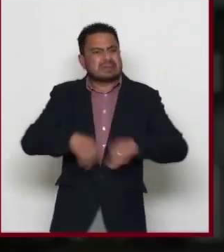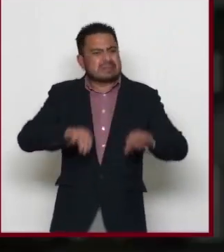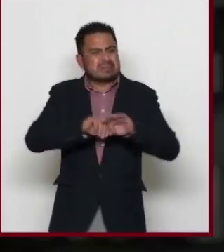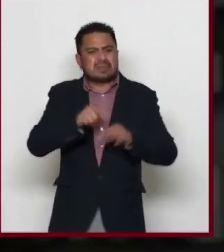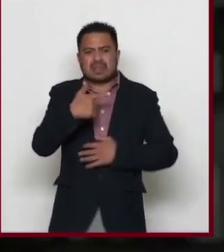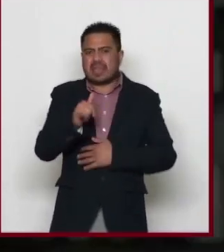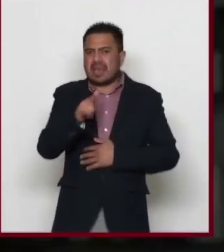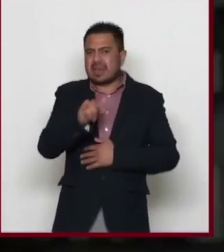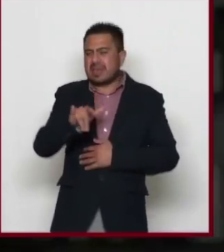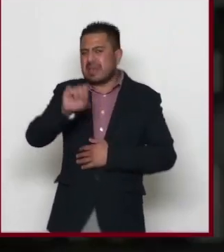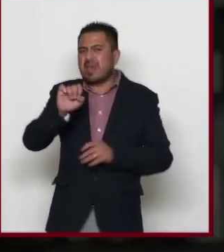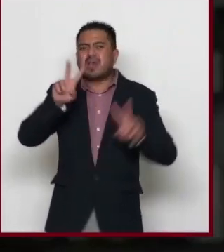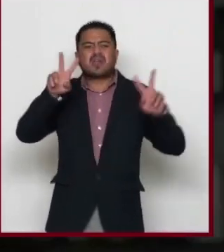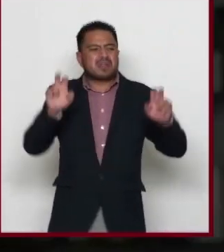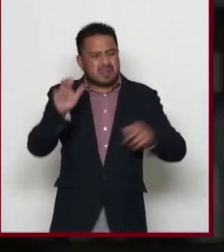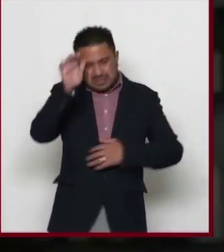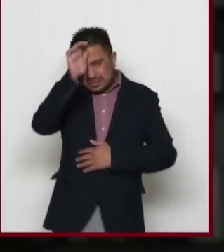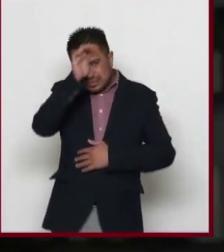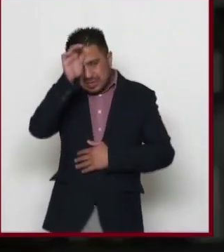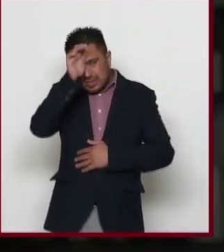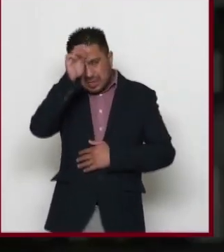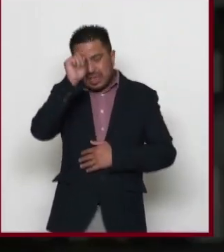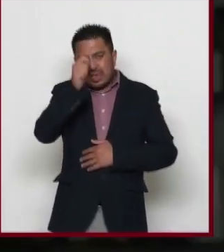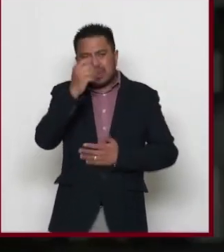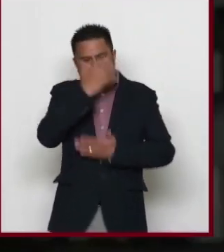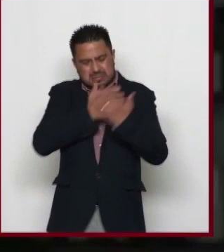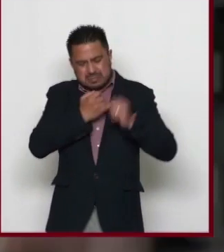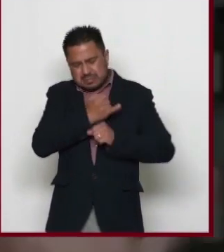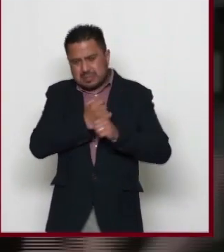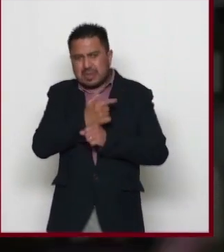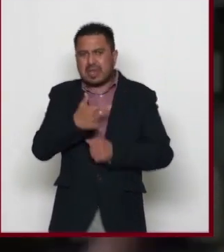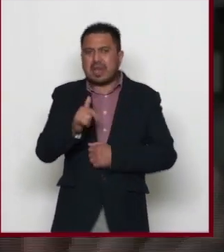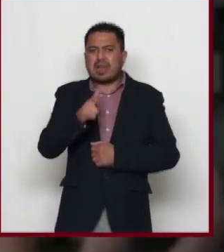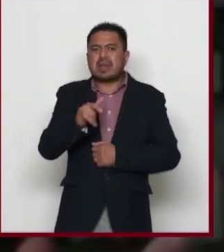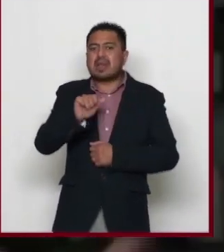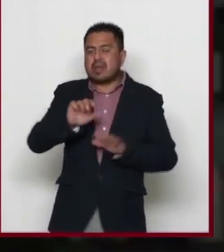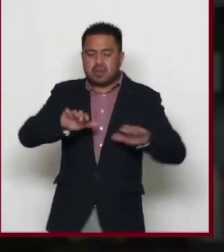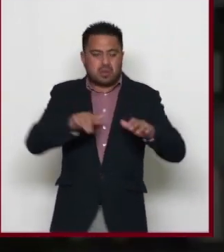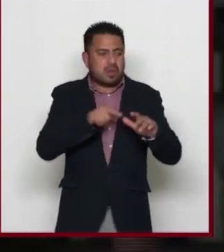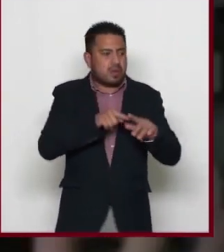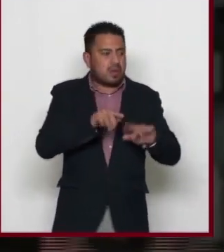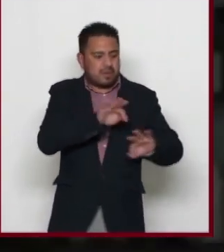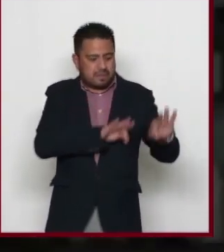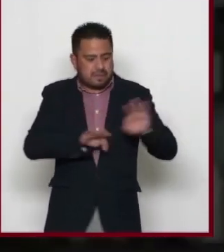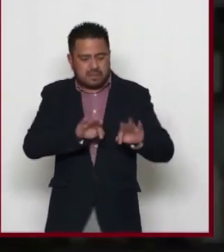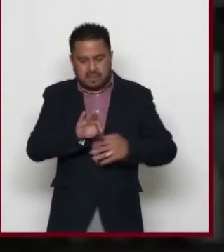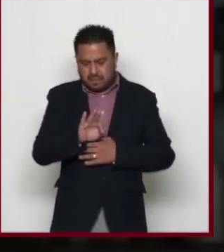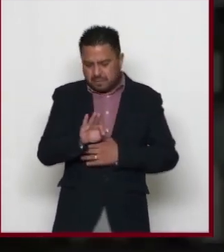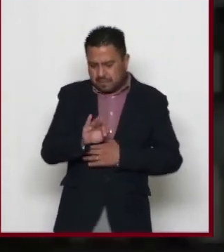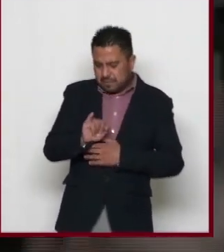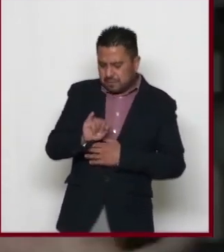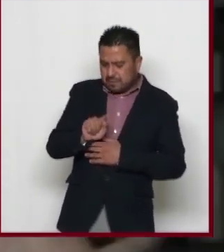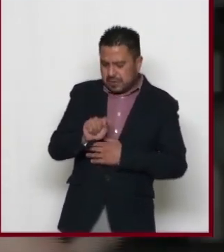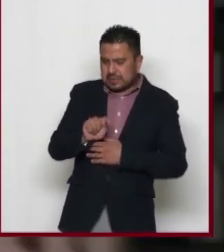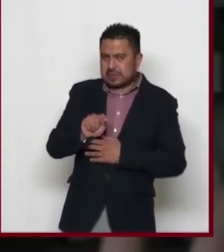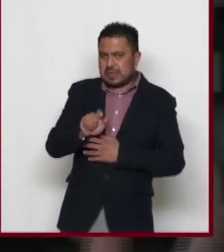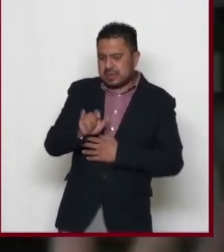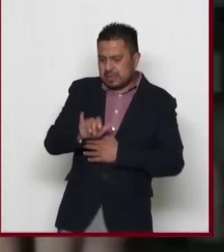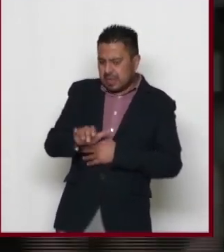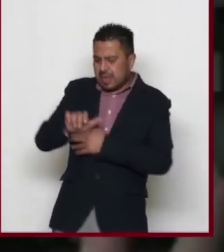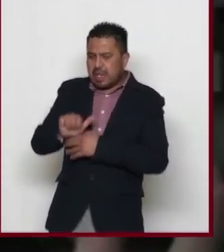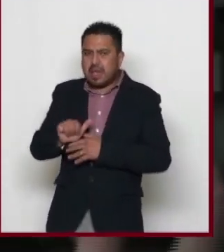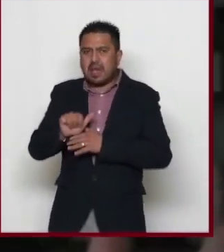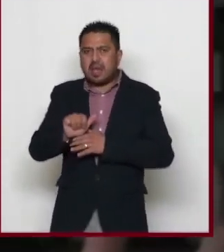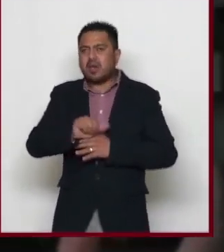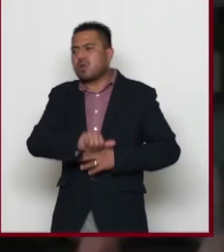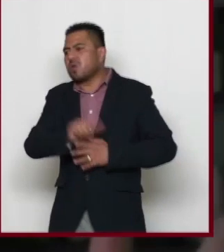cosas distintas. Mi perspectiva es que la importancia de Galileo, bueno, los temas científicos que estudió Galileo son, por un lado,